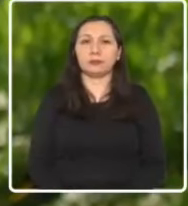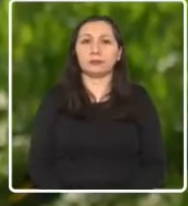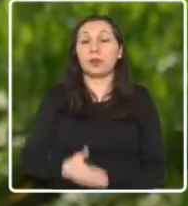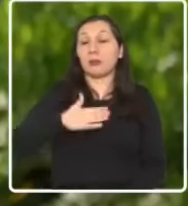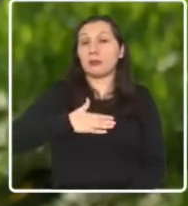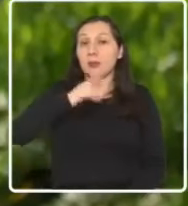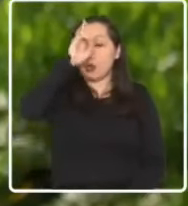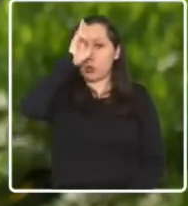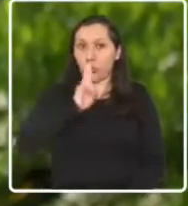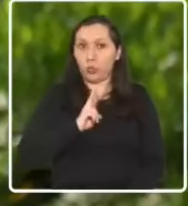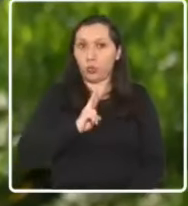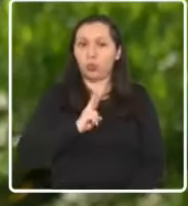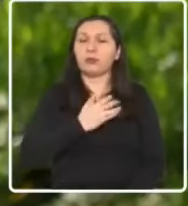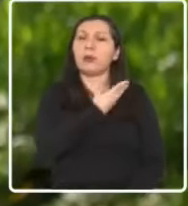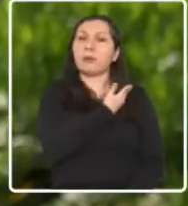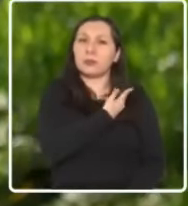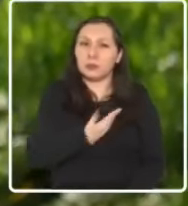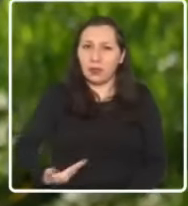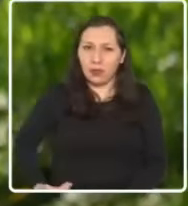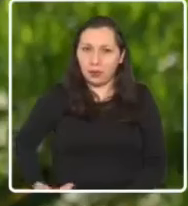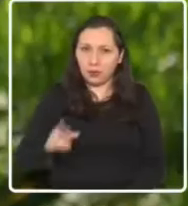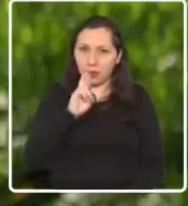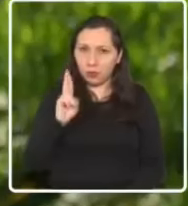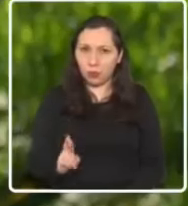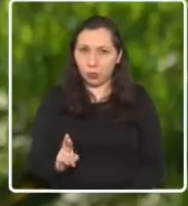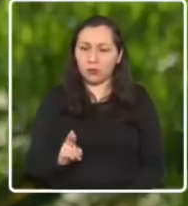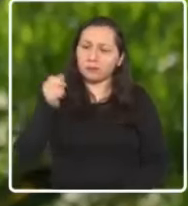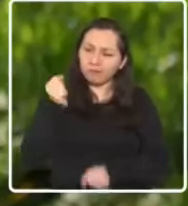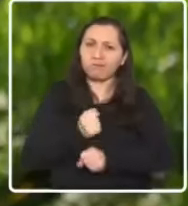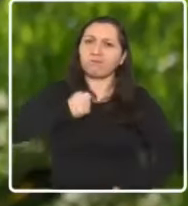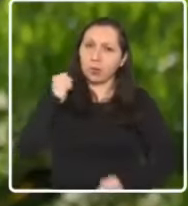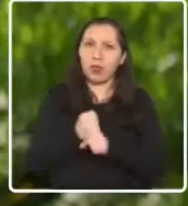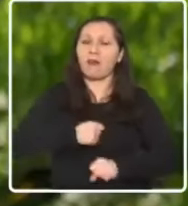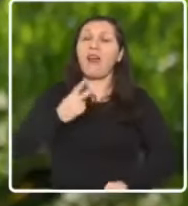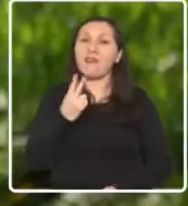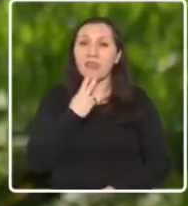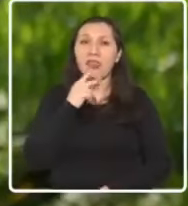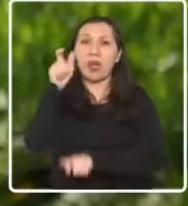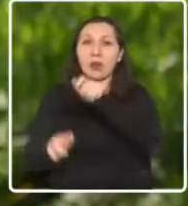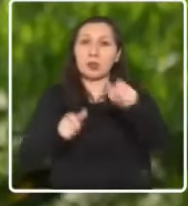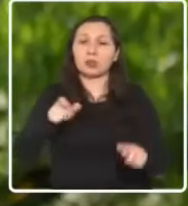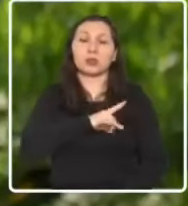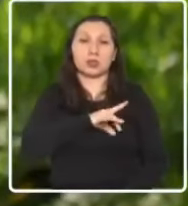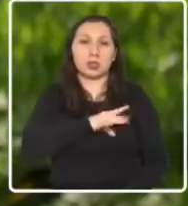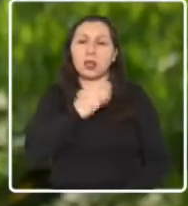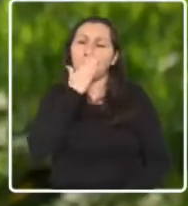Mi rol como presidente de la República es trabajar para que la vida de nuestros compatriotas